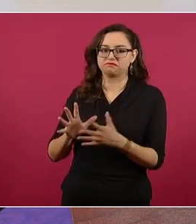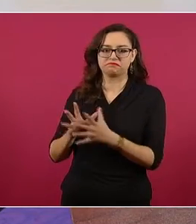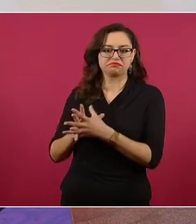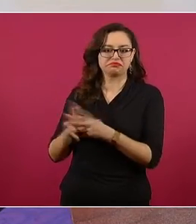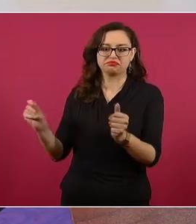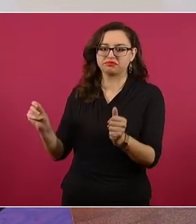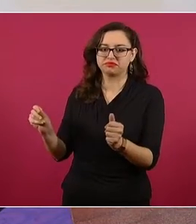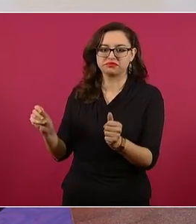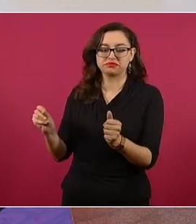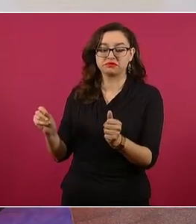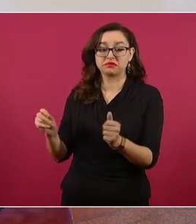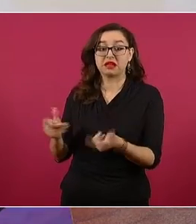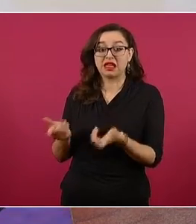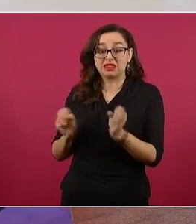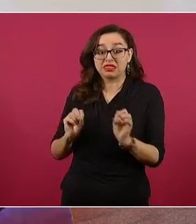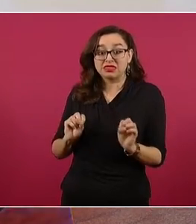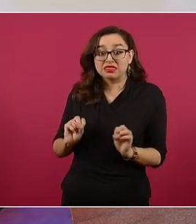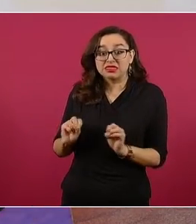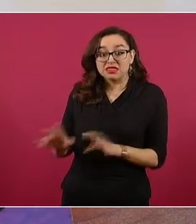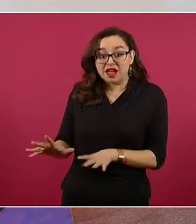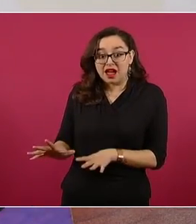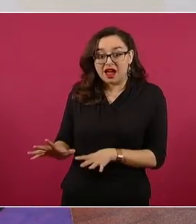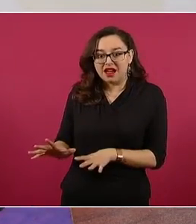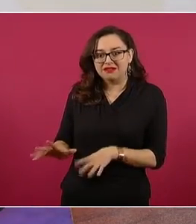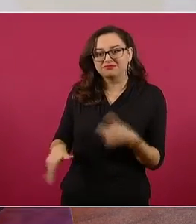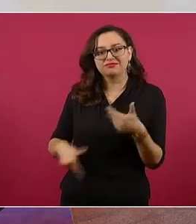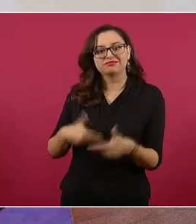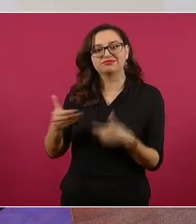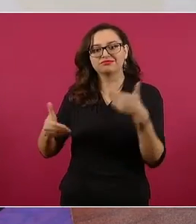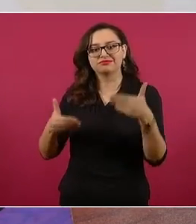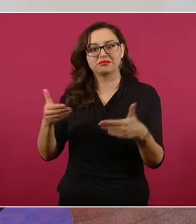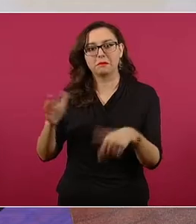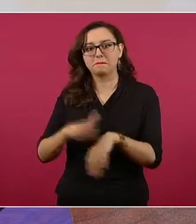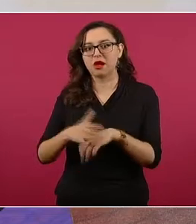iba a recuperarse